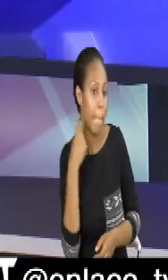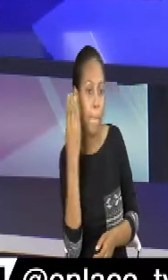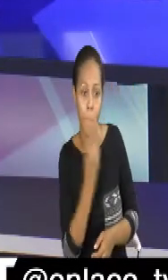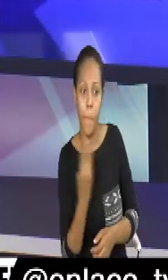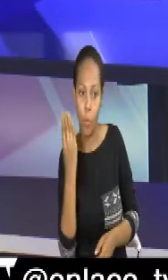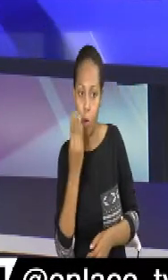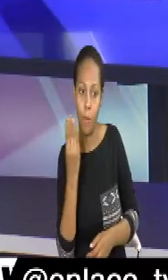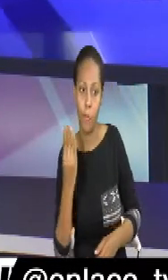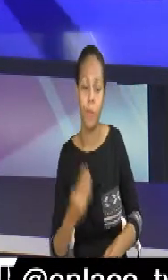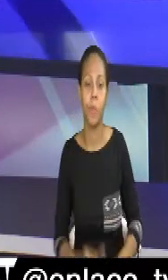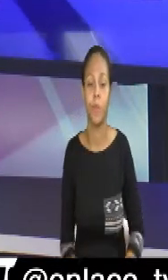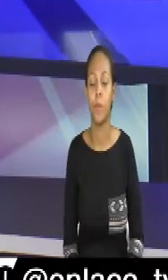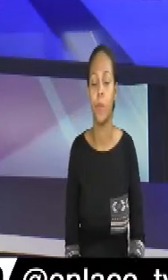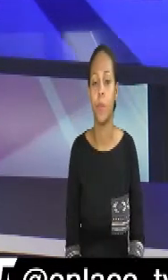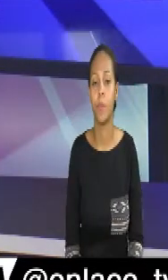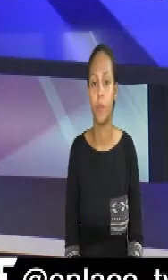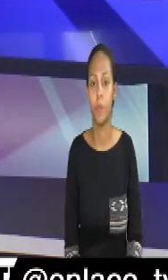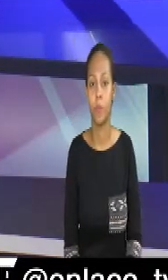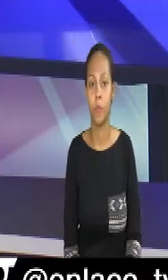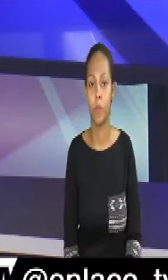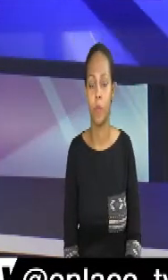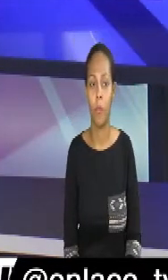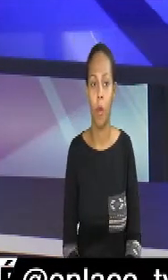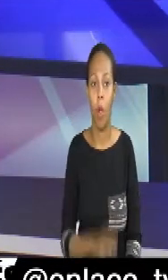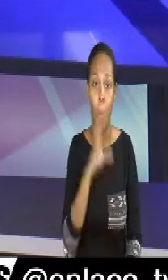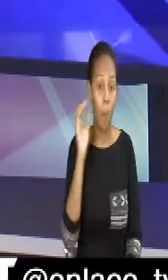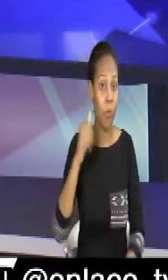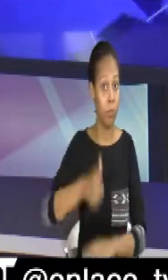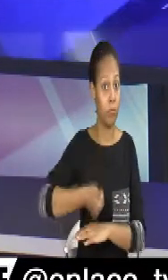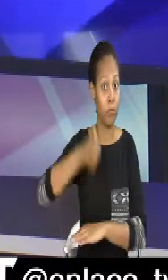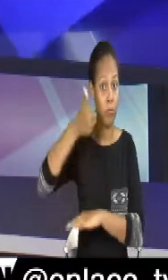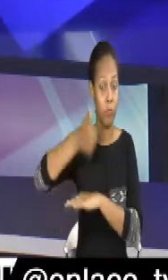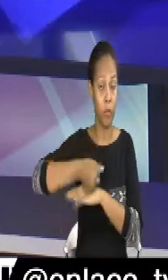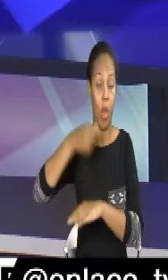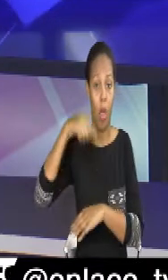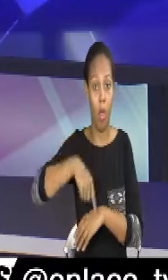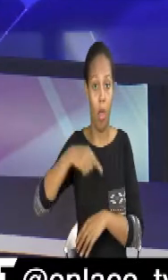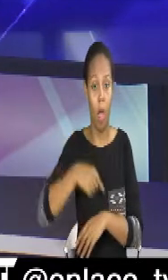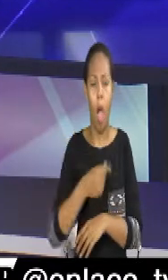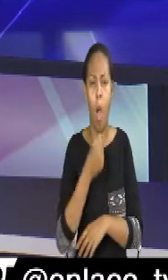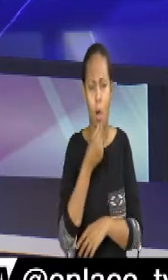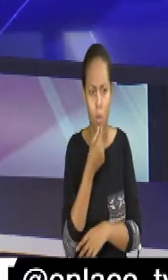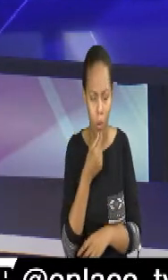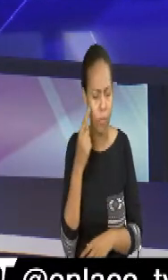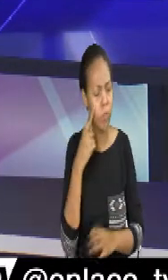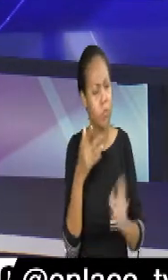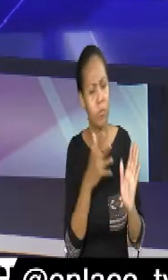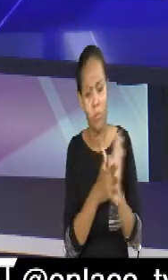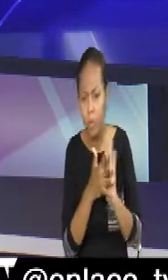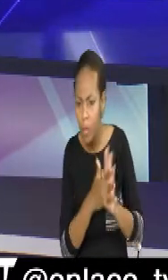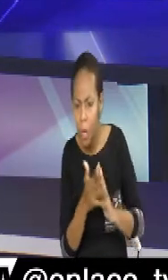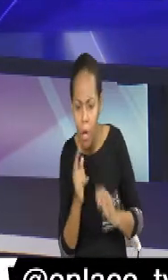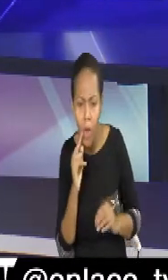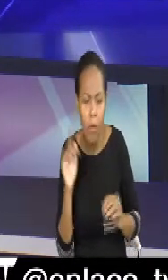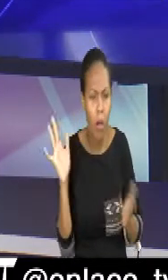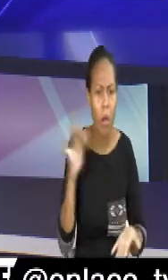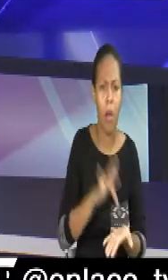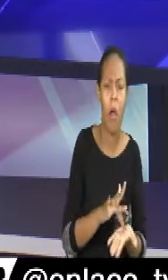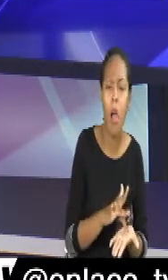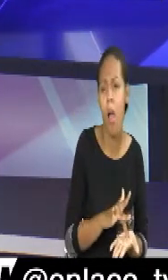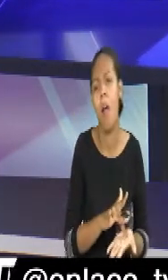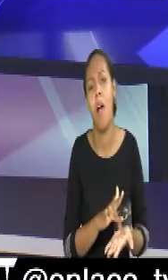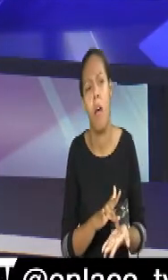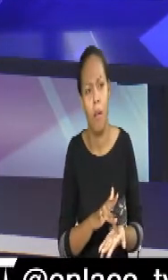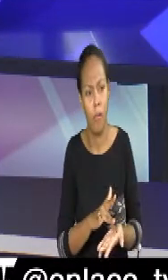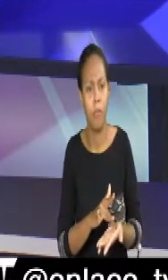El director de la Agencia Nacional de Seguridad Vial estuvo en Barranca Bermeja para atender las diligencias por el accidente vial de ayer en el sector de La Carbonera, en la